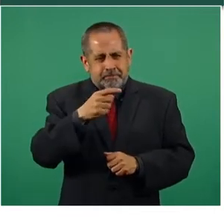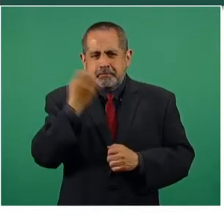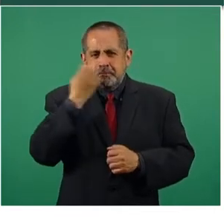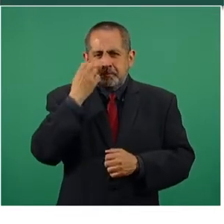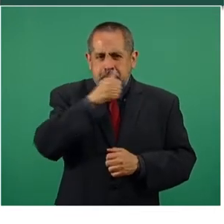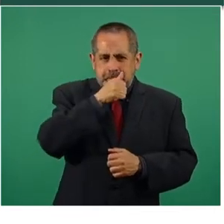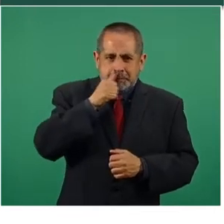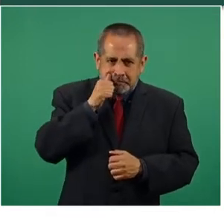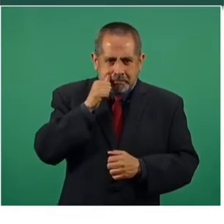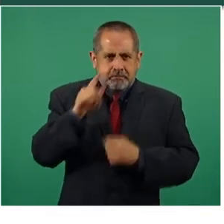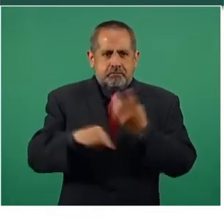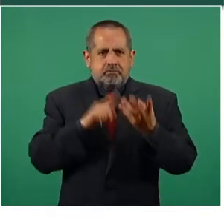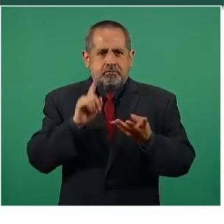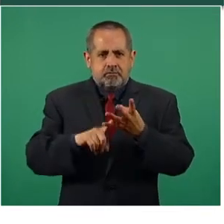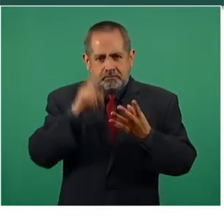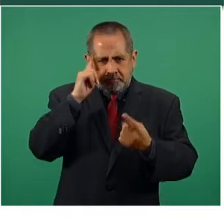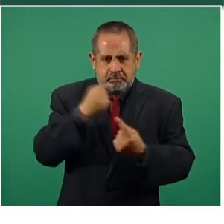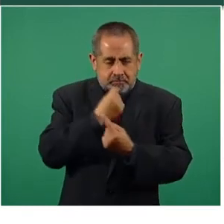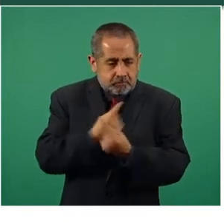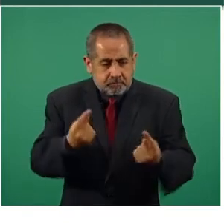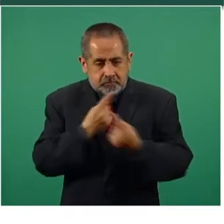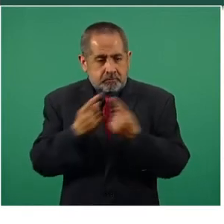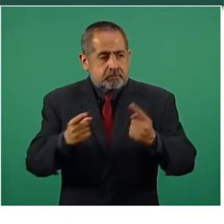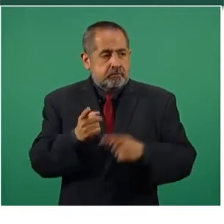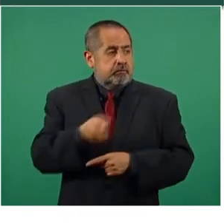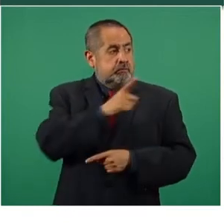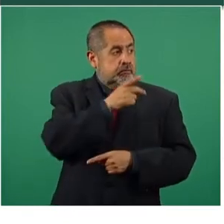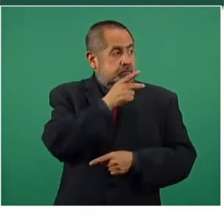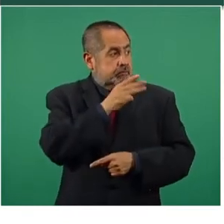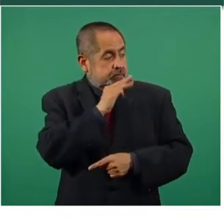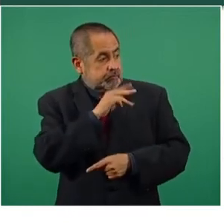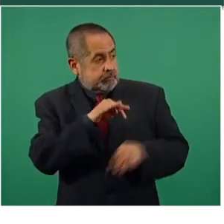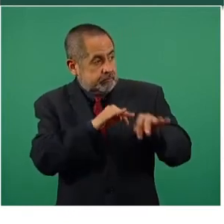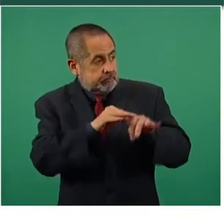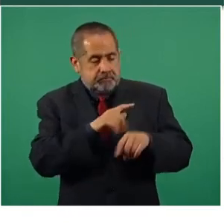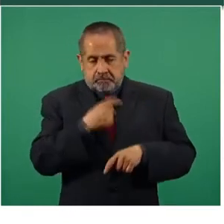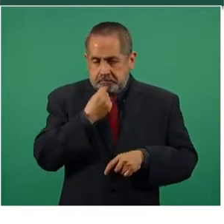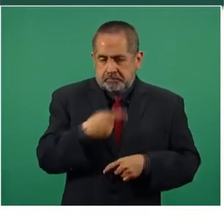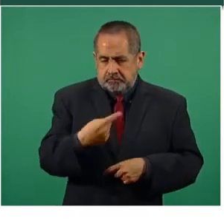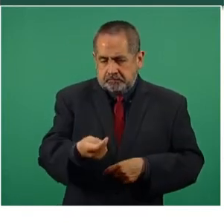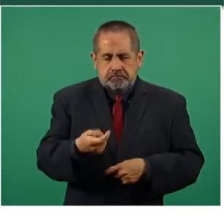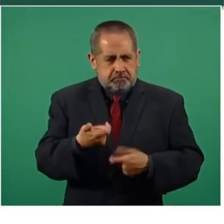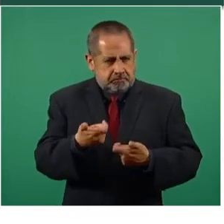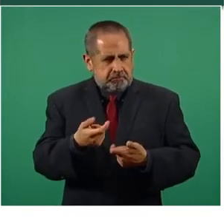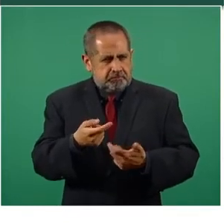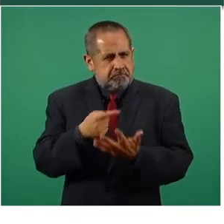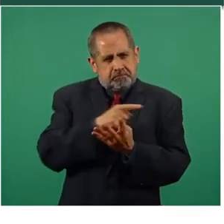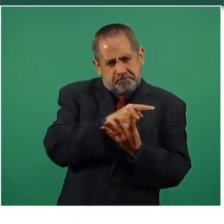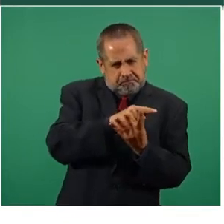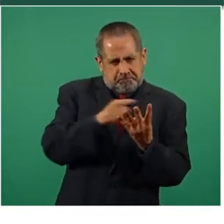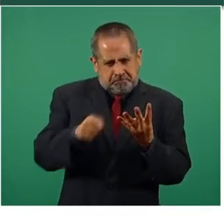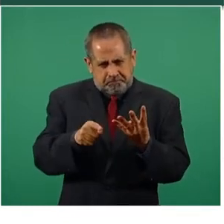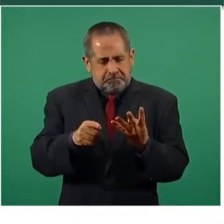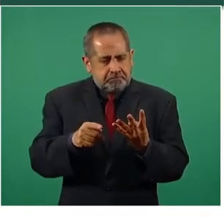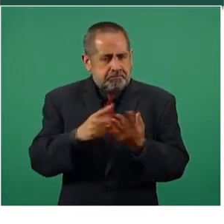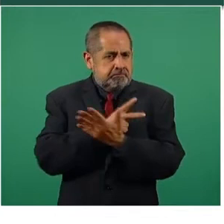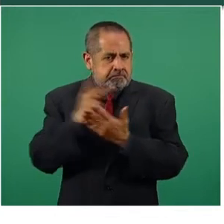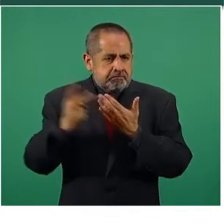Juárez y para el bienestar de niños y niñas de madres trabajadoras. Tenemos